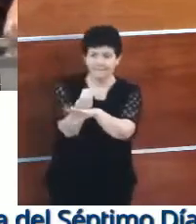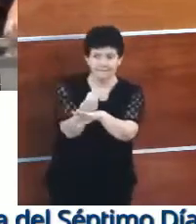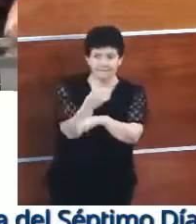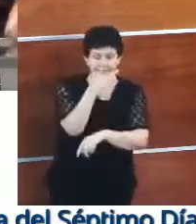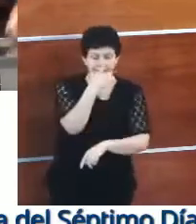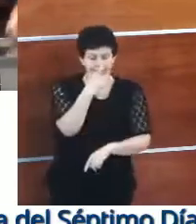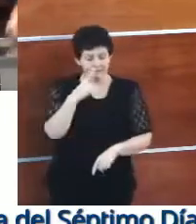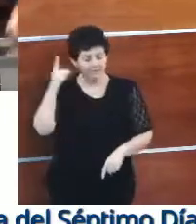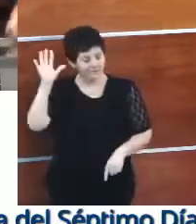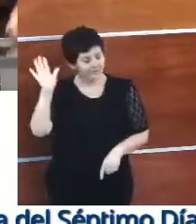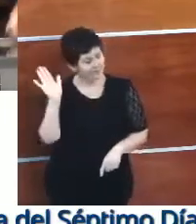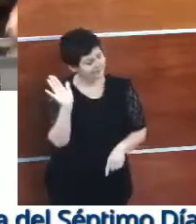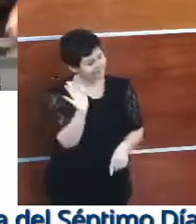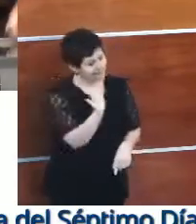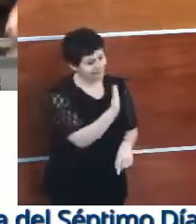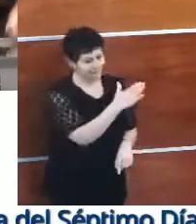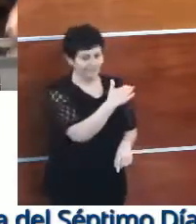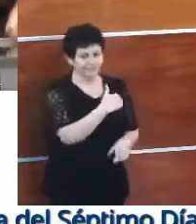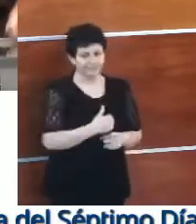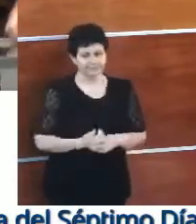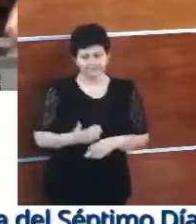todos